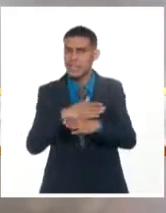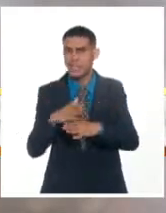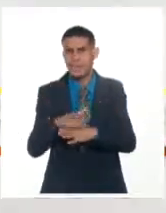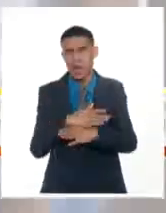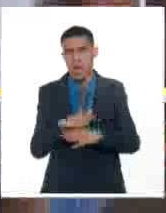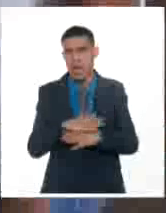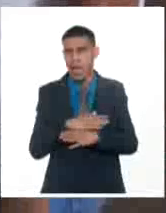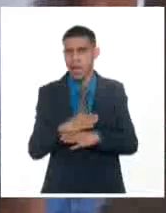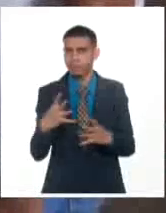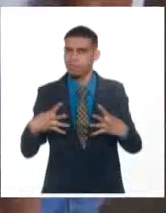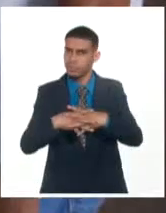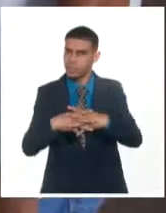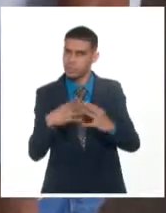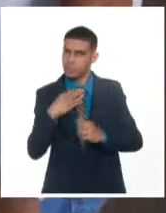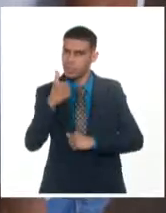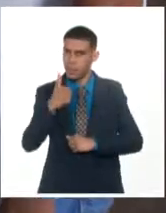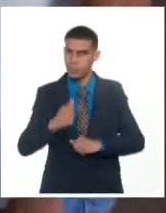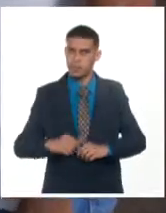de cooperación.